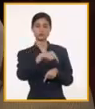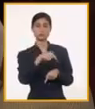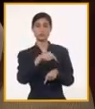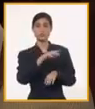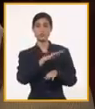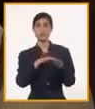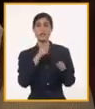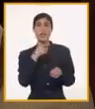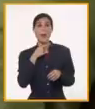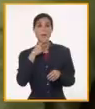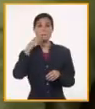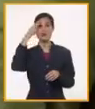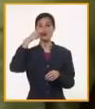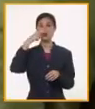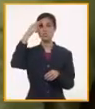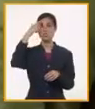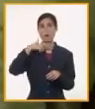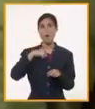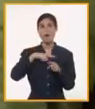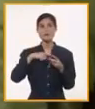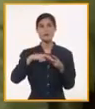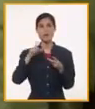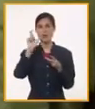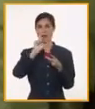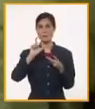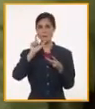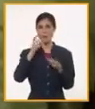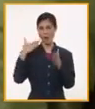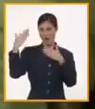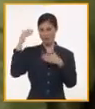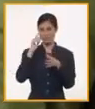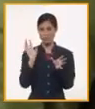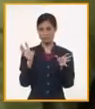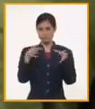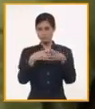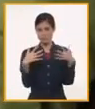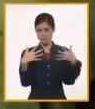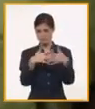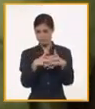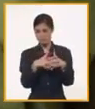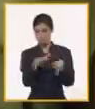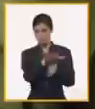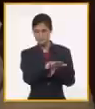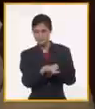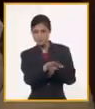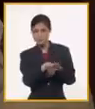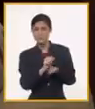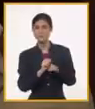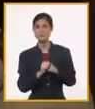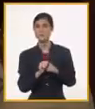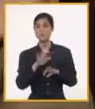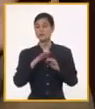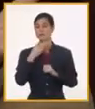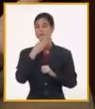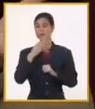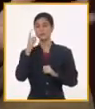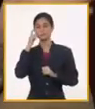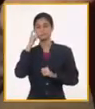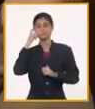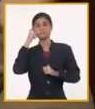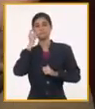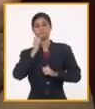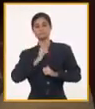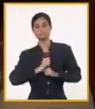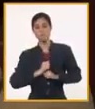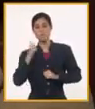Camagüey ciego, ¿no? Todavía no se había hecho la división de enviarme. Parece que él pensó que por reconociendo el trabajo